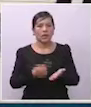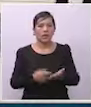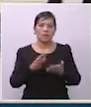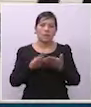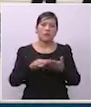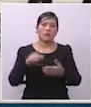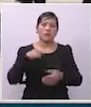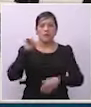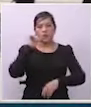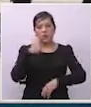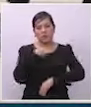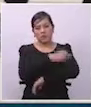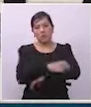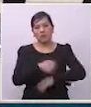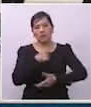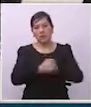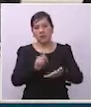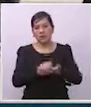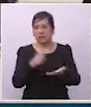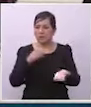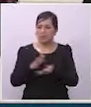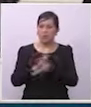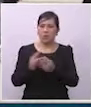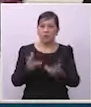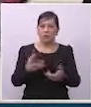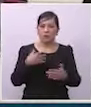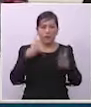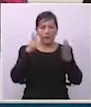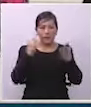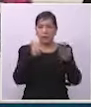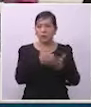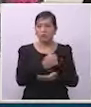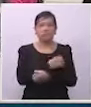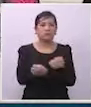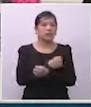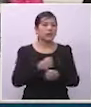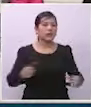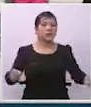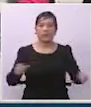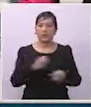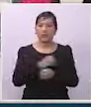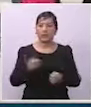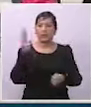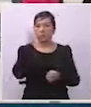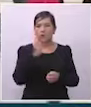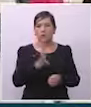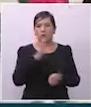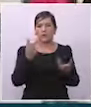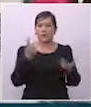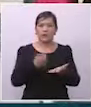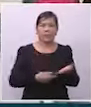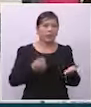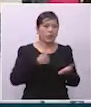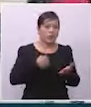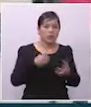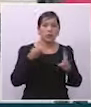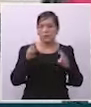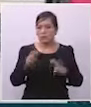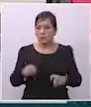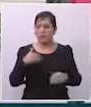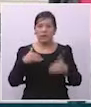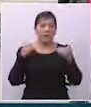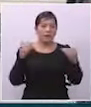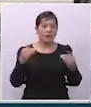brazo tanto escribir, ya no tengo papel. O sea, no nos dijo nada, nada, nada. Nunca dijo qué pena o lo siento, vamos a